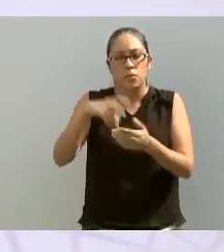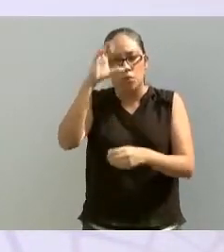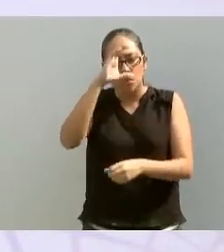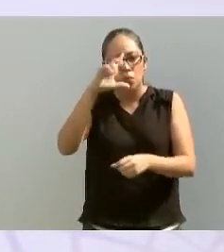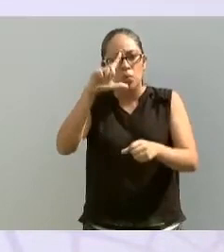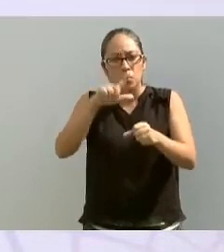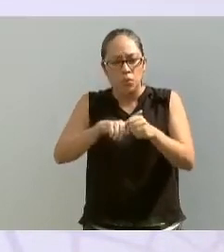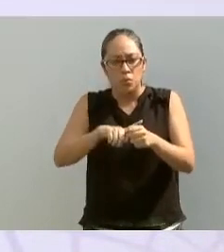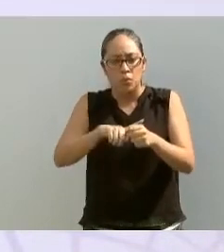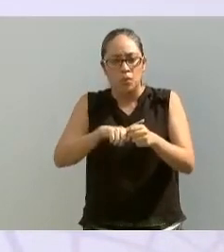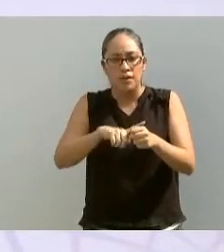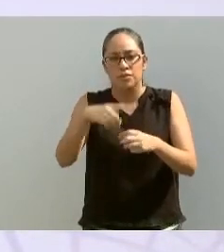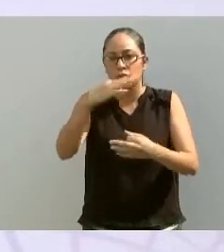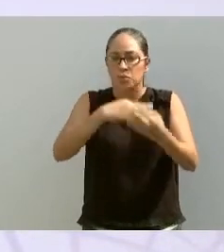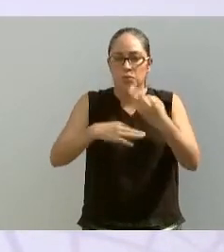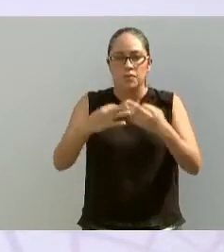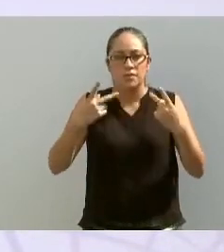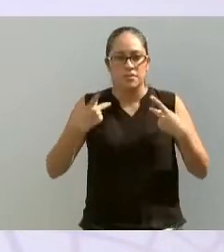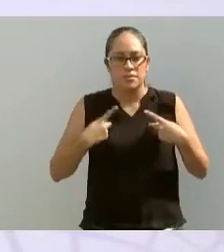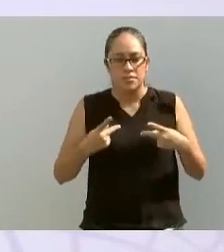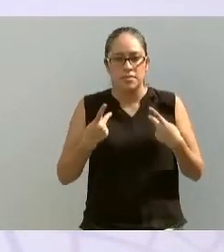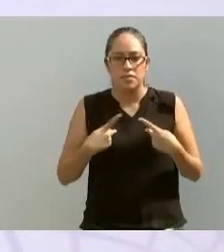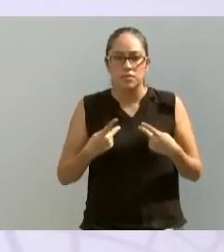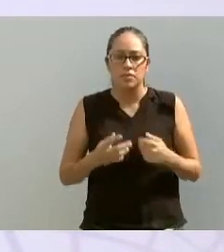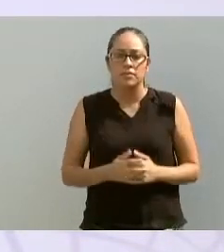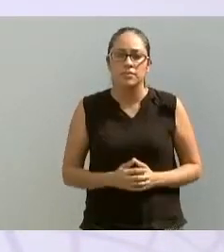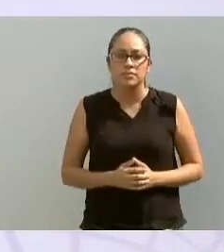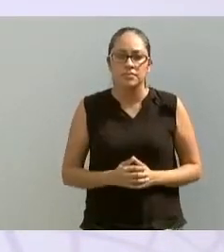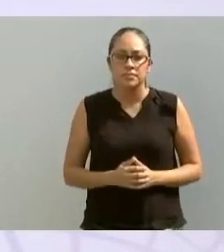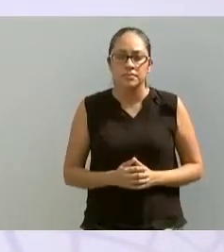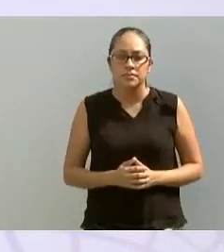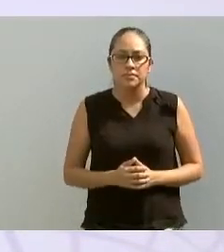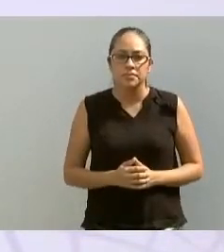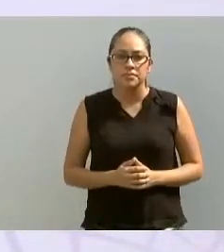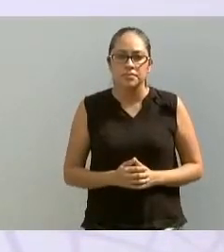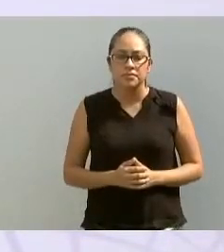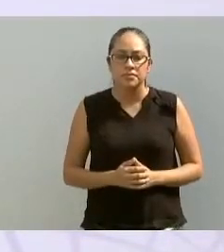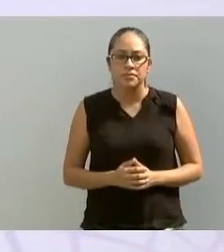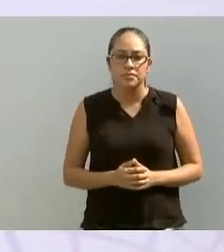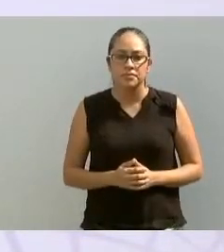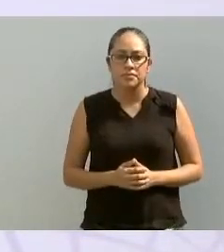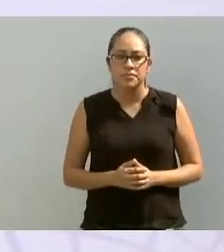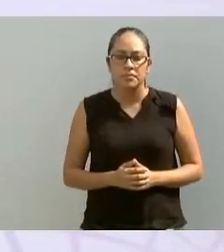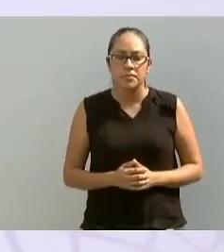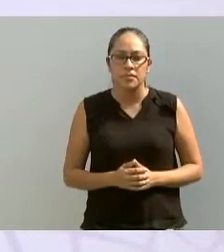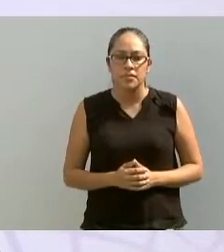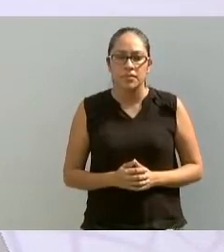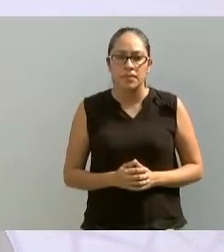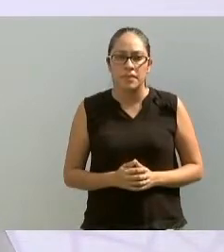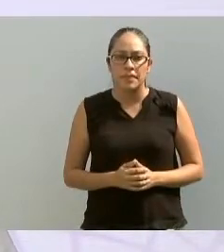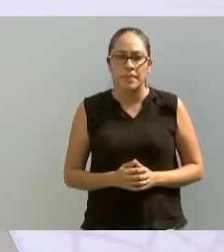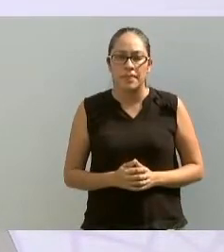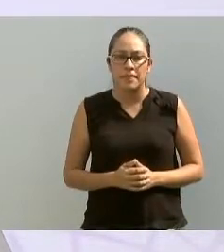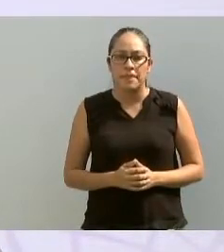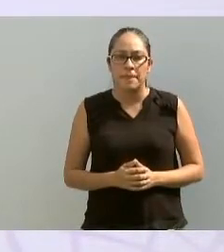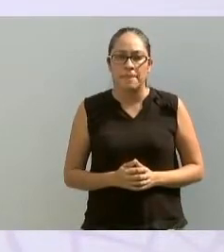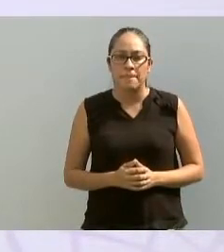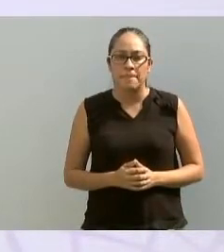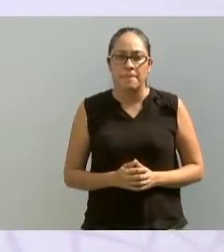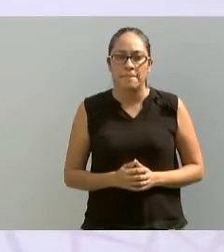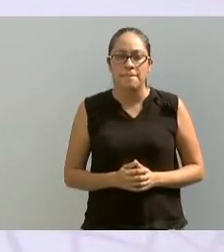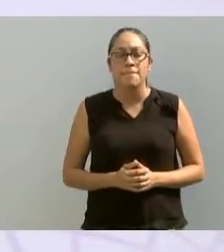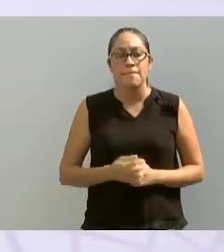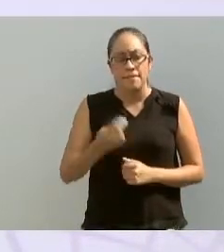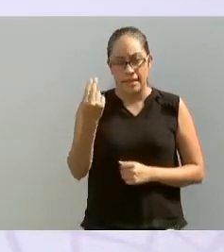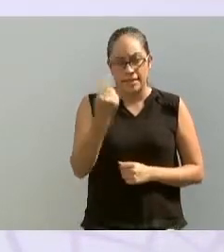morales, espirituales, que podamos mantener en unidad a